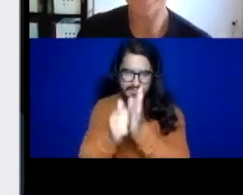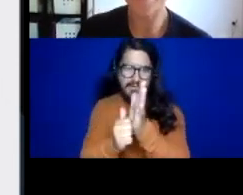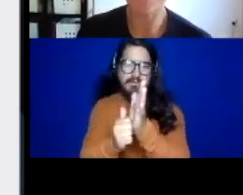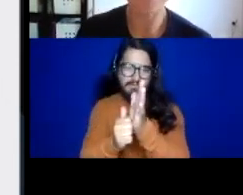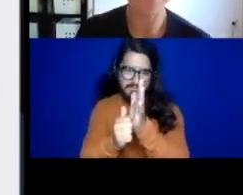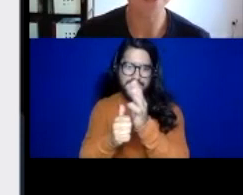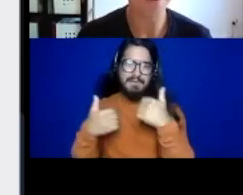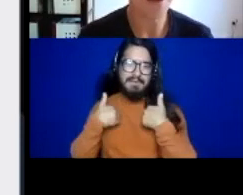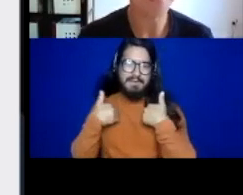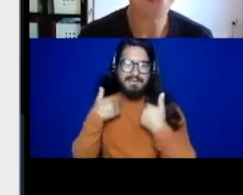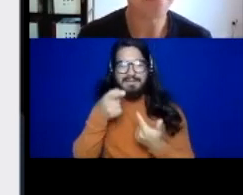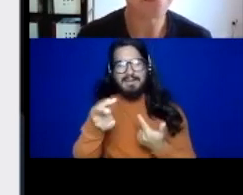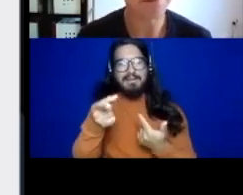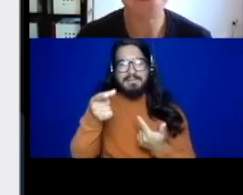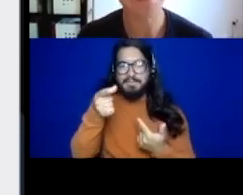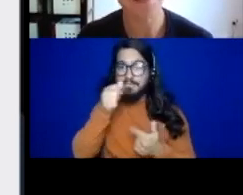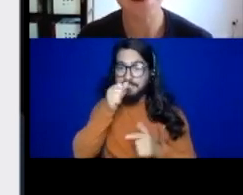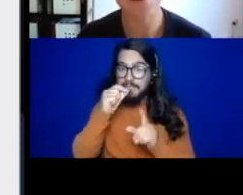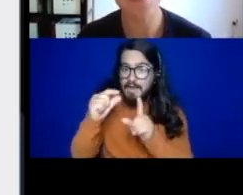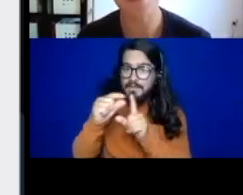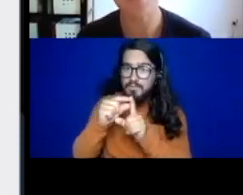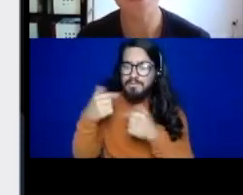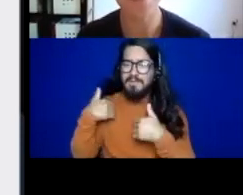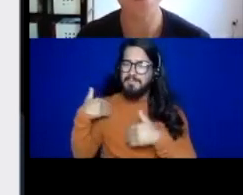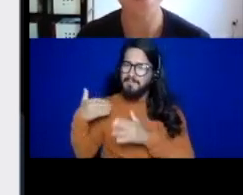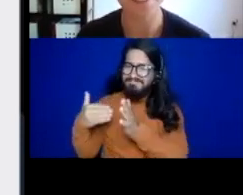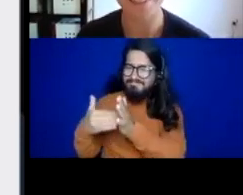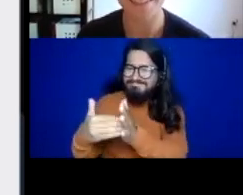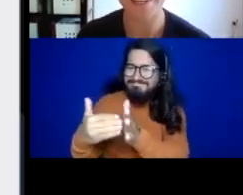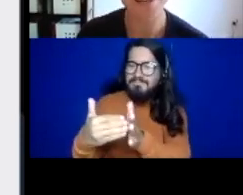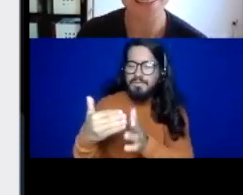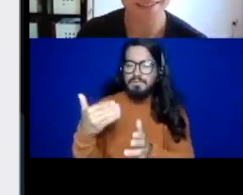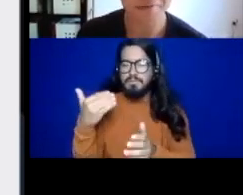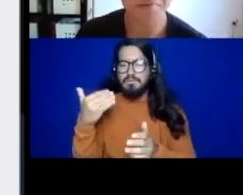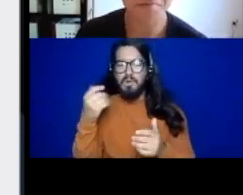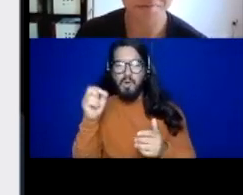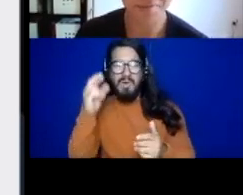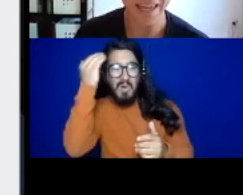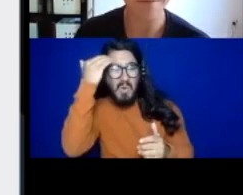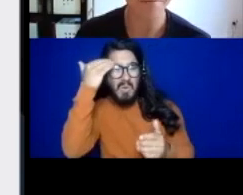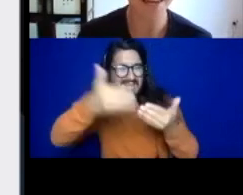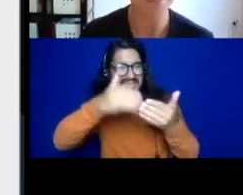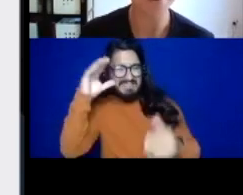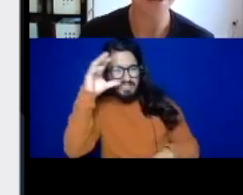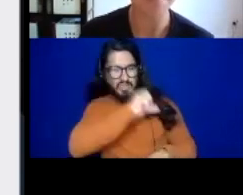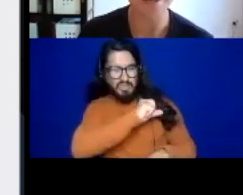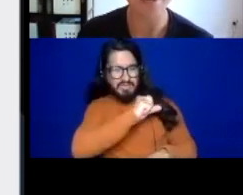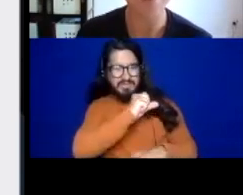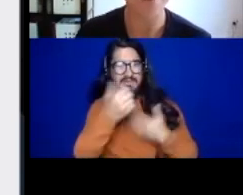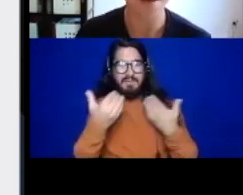Vamos a escoger una de nuestras cuentas que tiene una contraseña que hemos reusado o sabemos que es